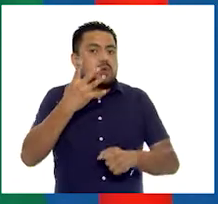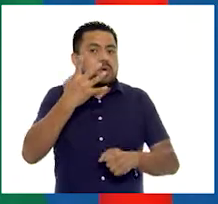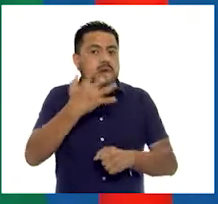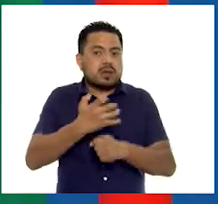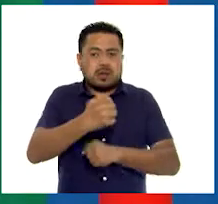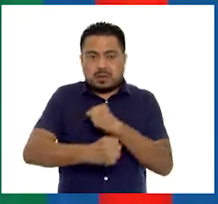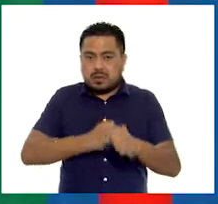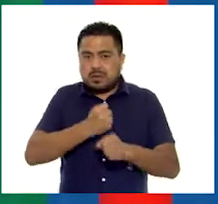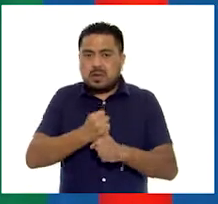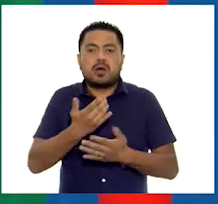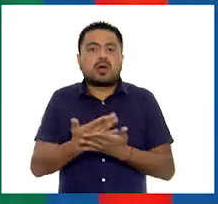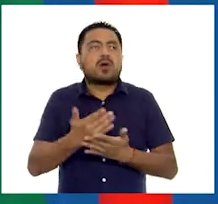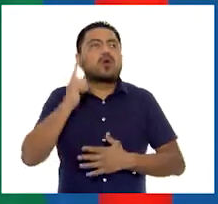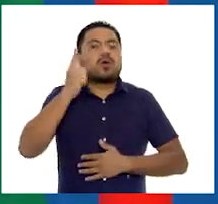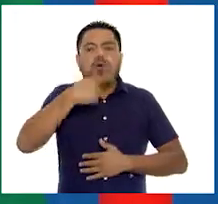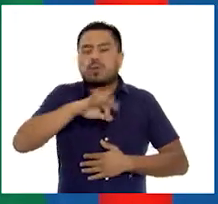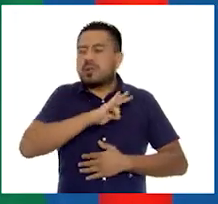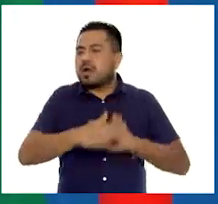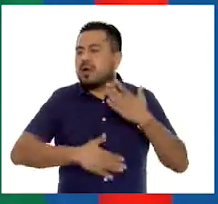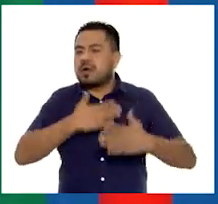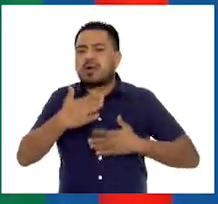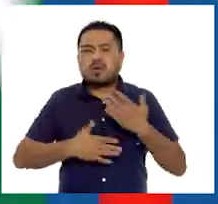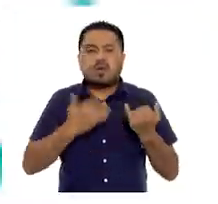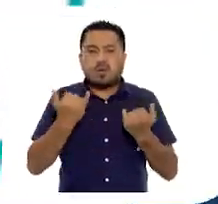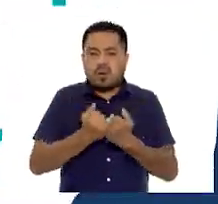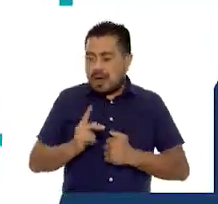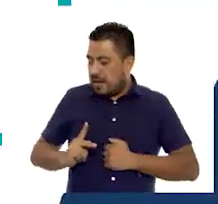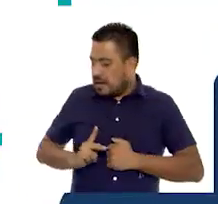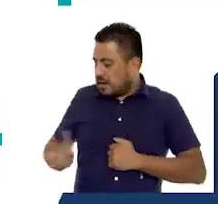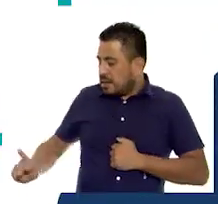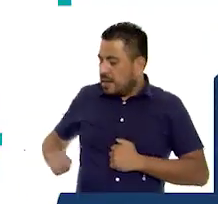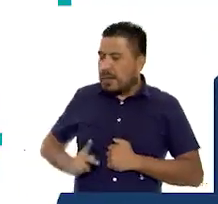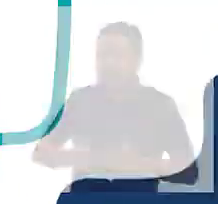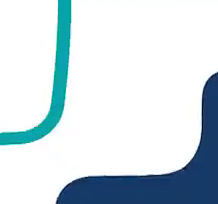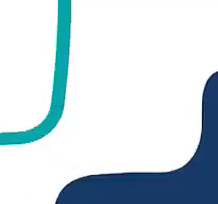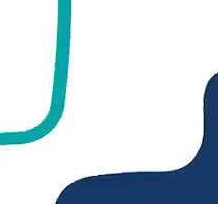quinto grado. Y espero lo hayan disfrutado tanto como nosotras.